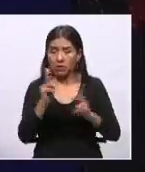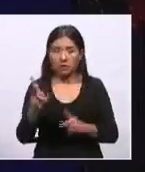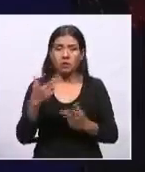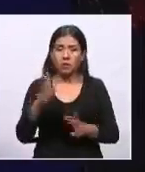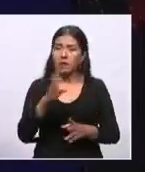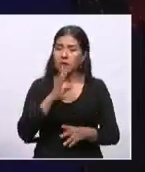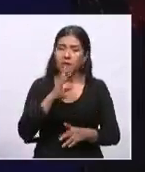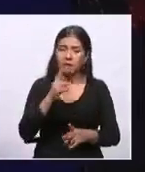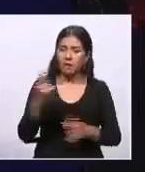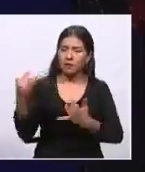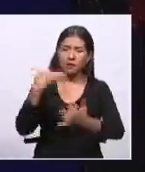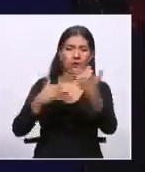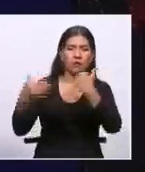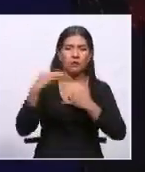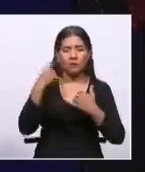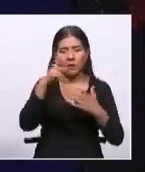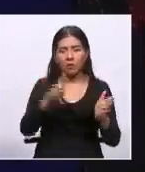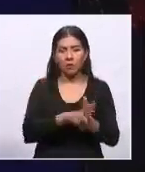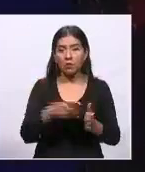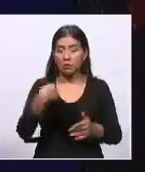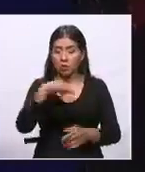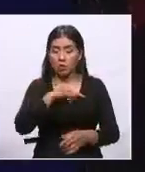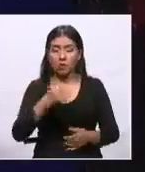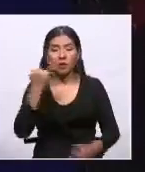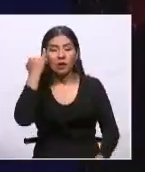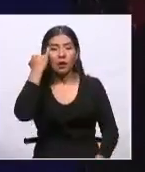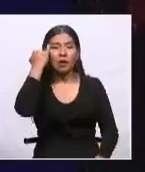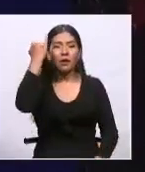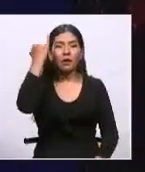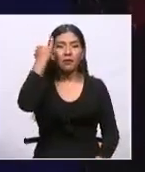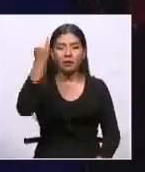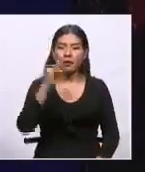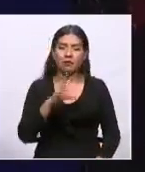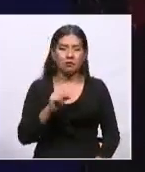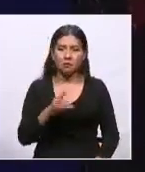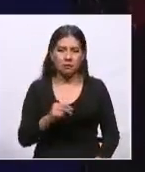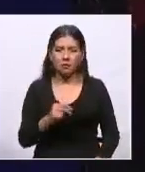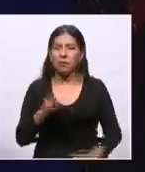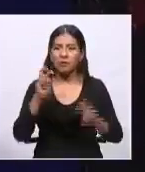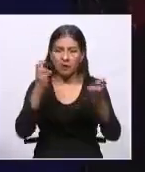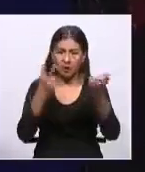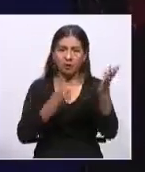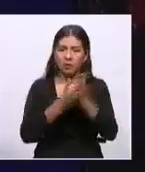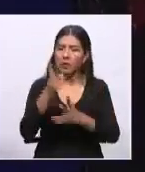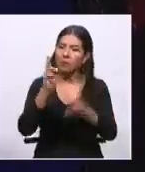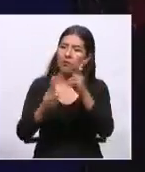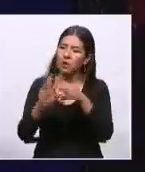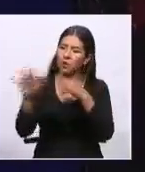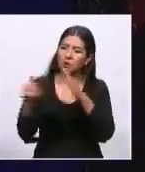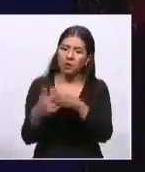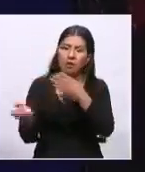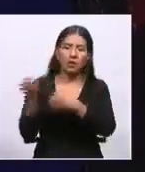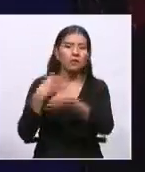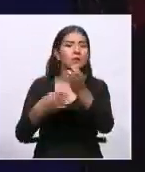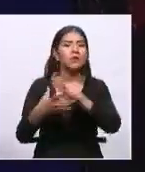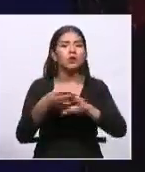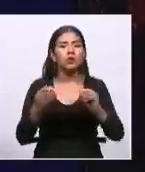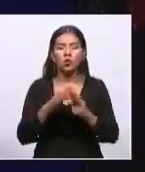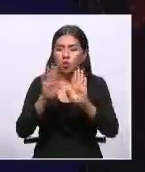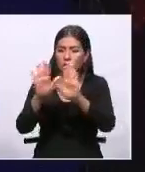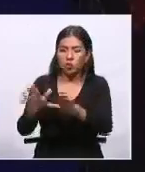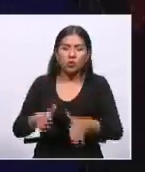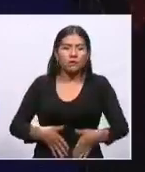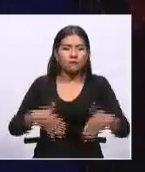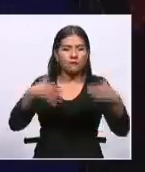testimonios. No son elementos que uno se inventa por cualquier índole. Son testimonios de las personas que están